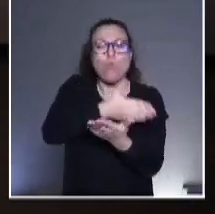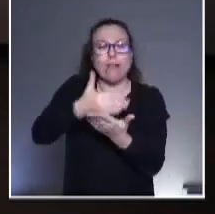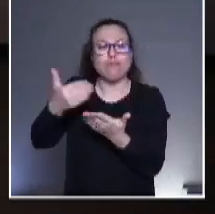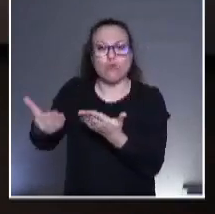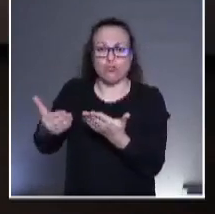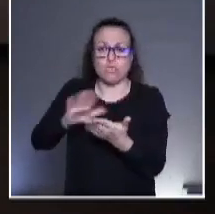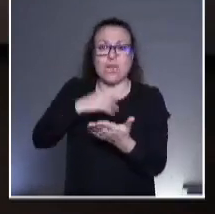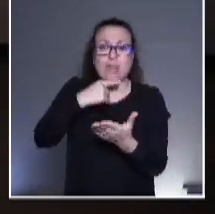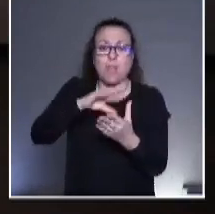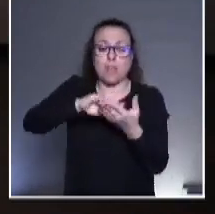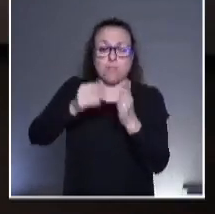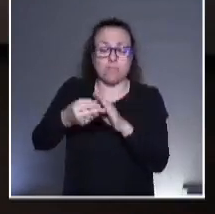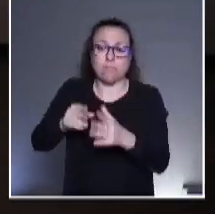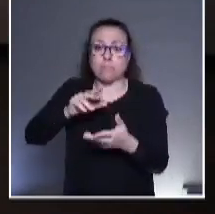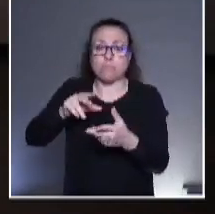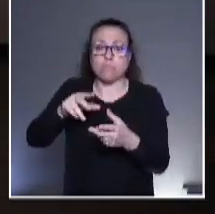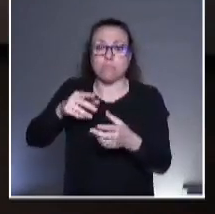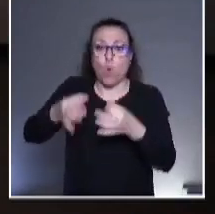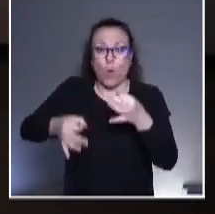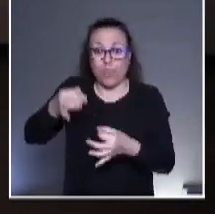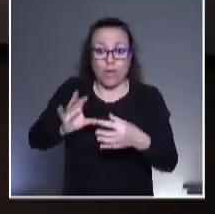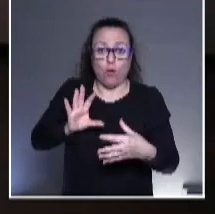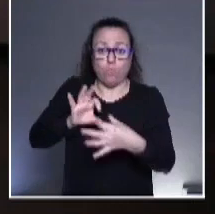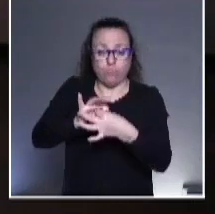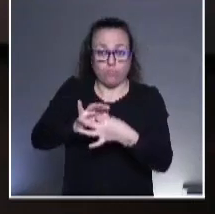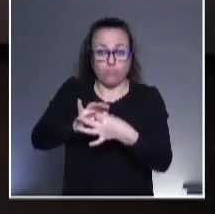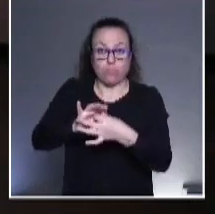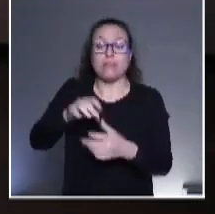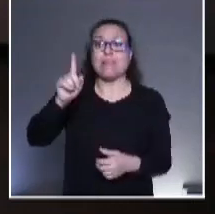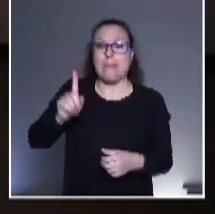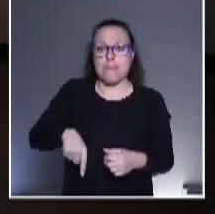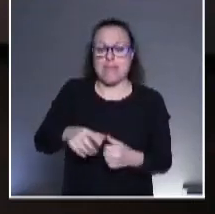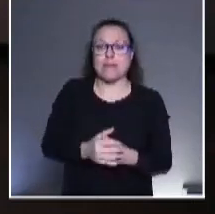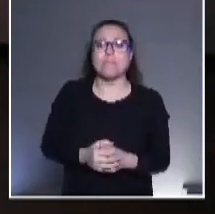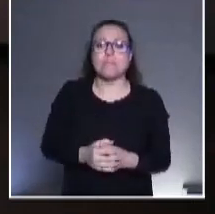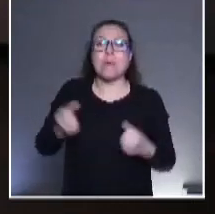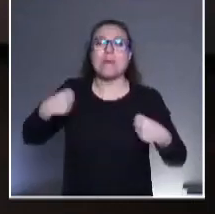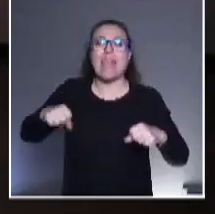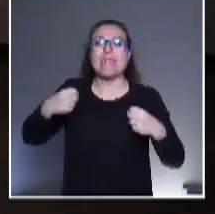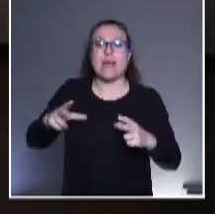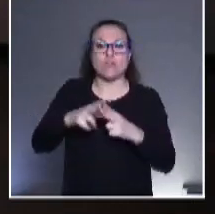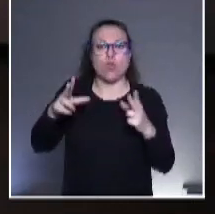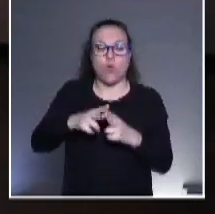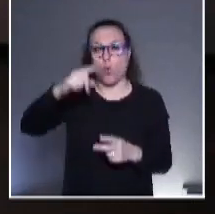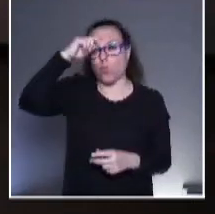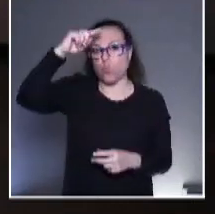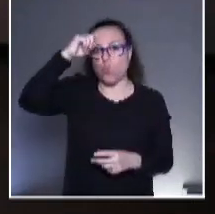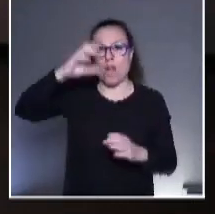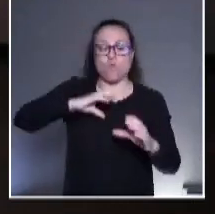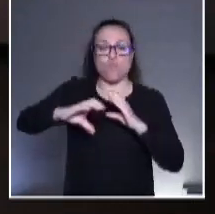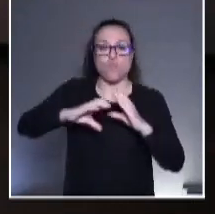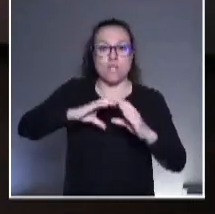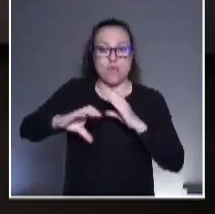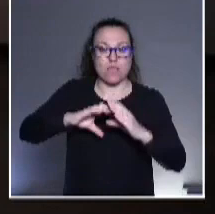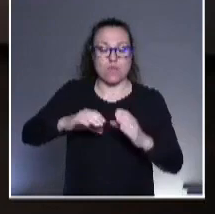constituyendo actos sociales, actos jurídicos. Y nos ocupamos también de las prácticas socioculturales de la comunicación,